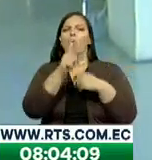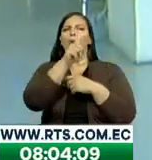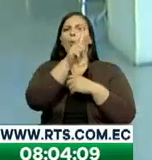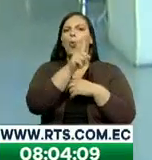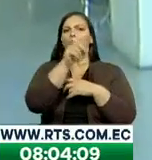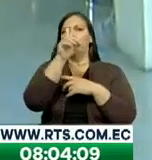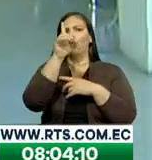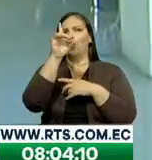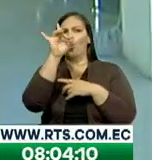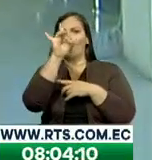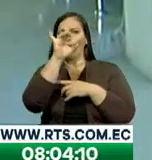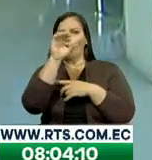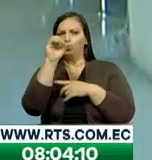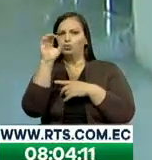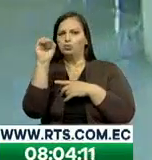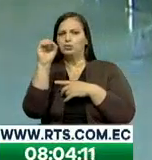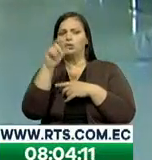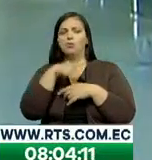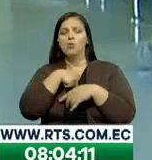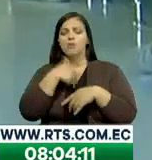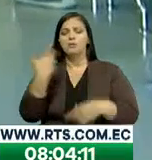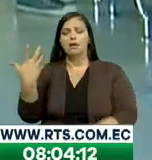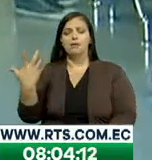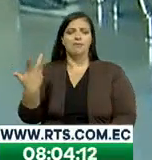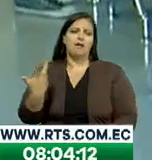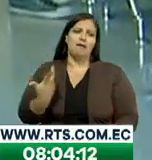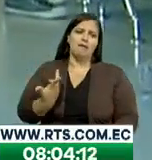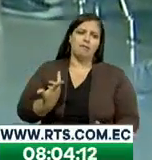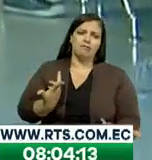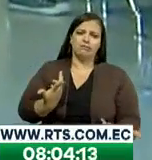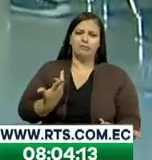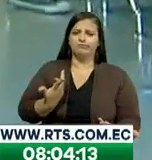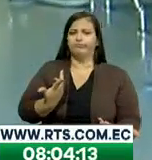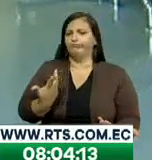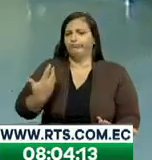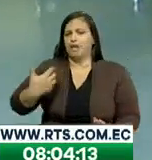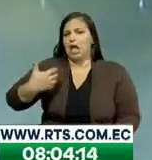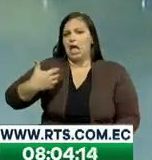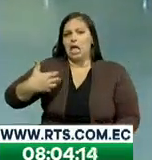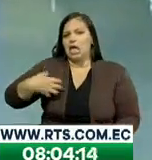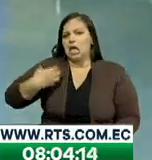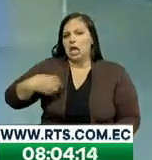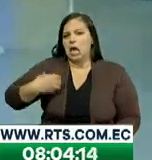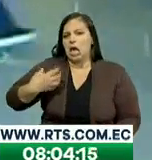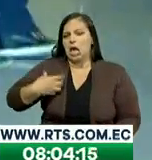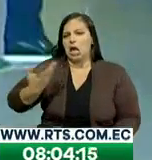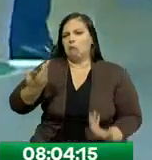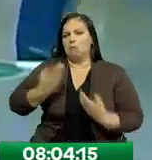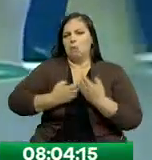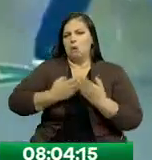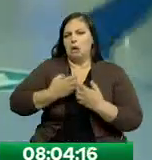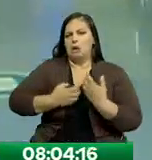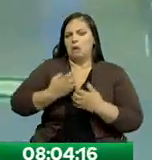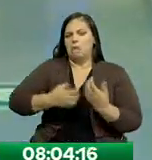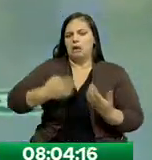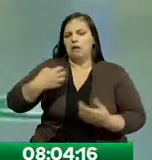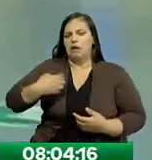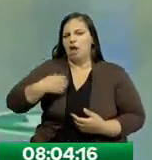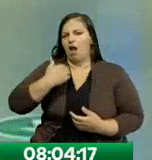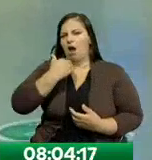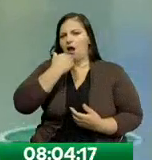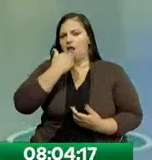tema. ¿Tú tienes esa? ¿Sí? Ah, lo tienes más adelante. Ya, lo tenemos para más adelante. Ahora, yo tengo muchas cosas